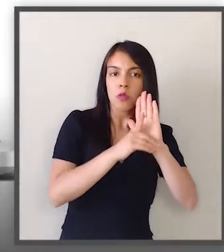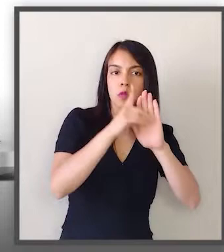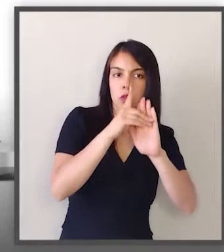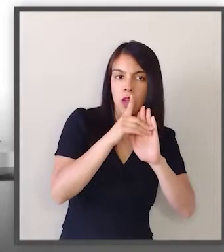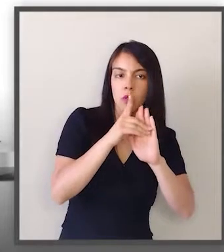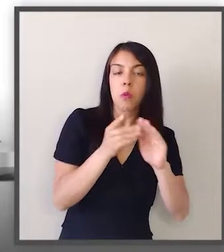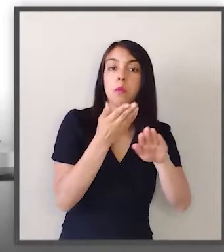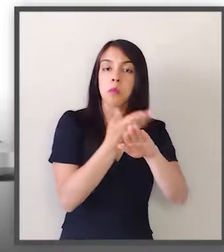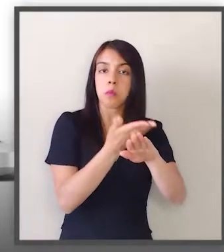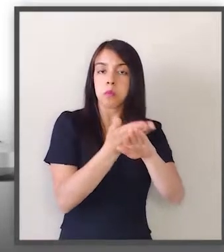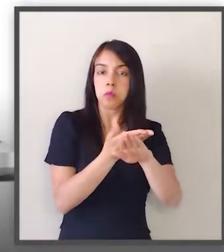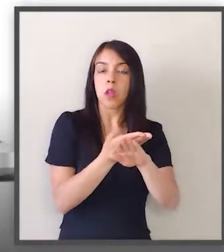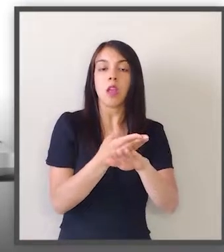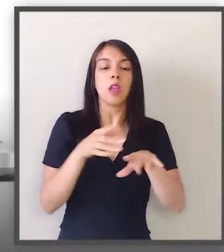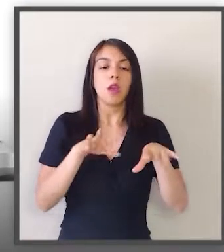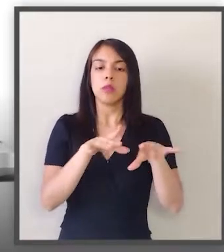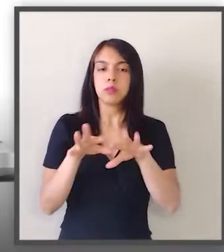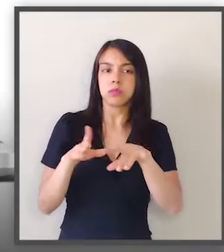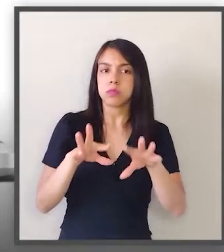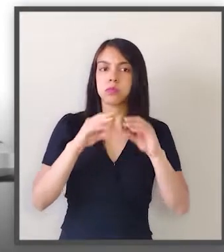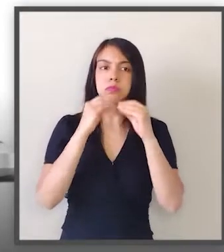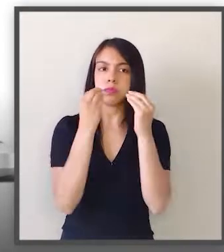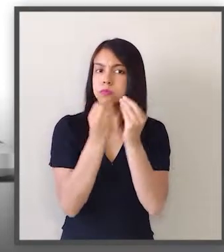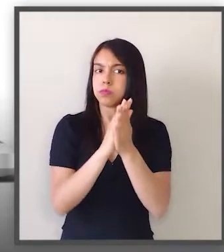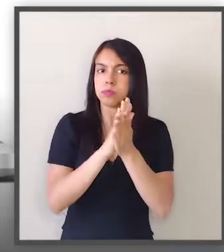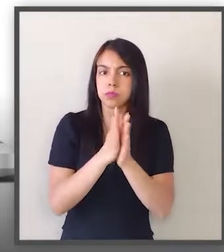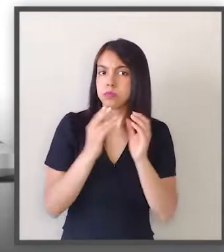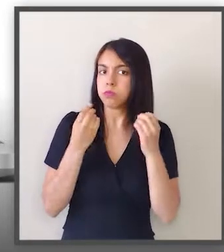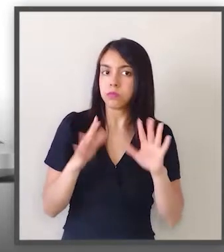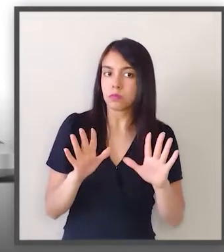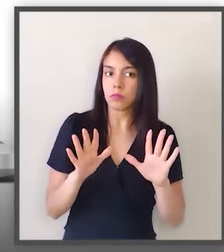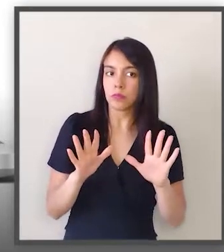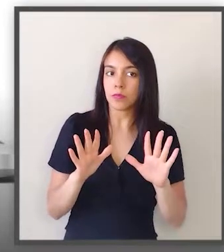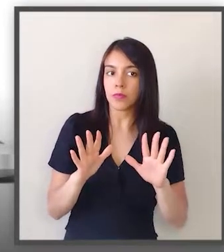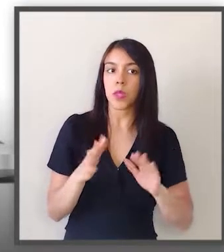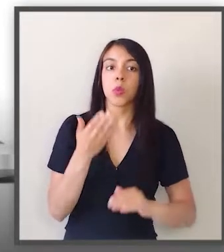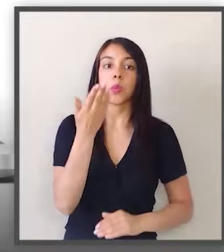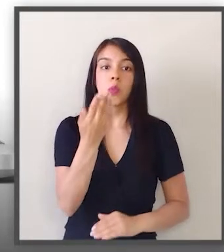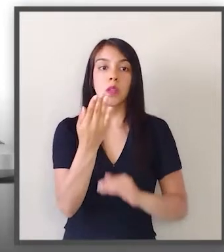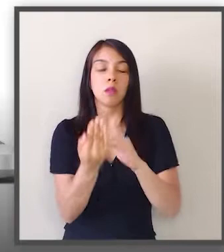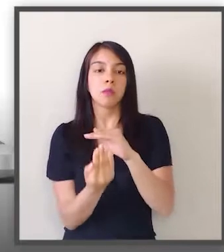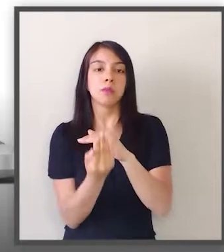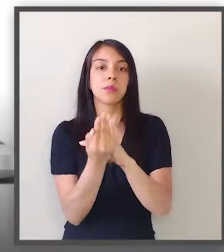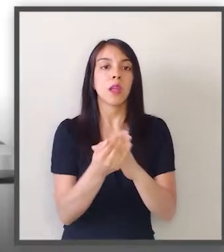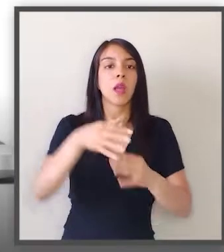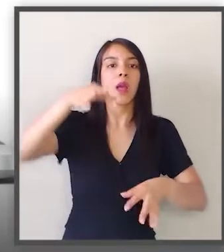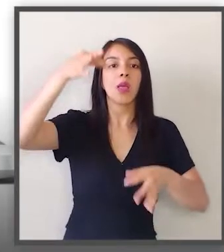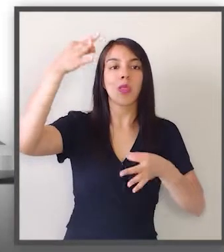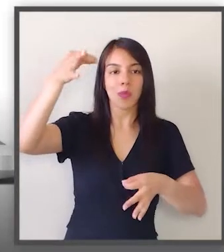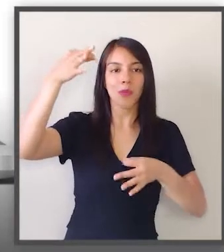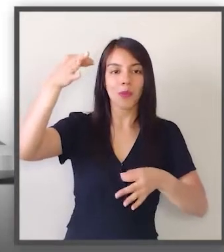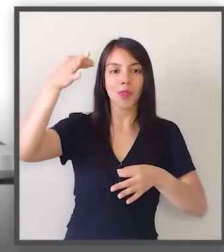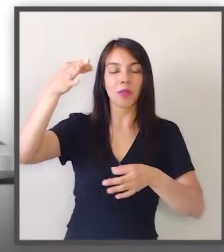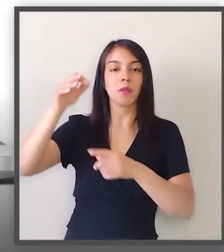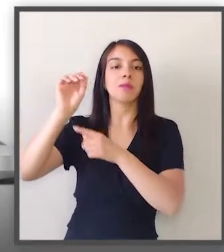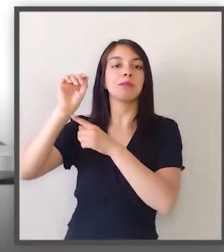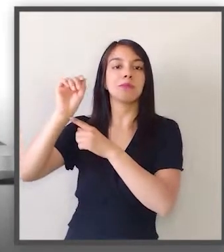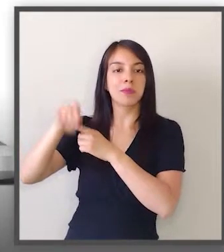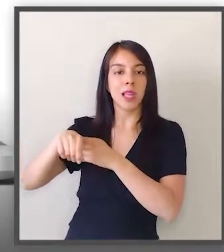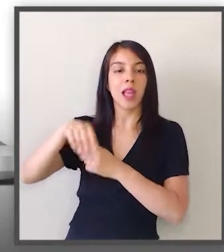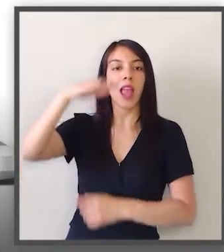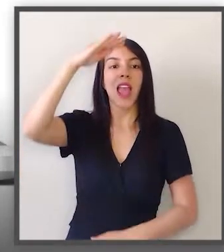Al completar todos los datos solicitados, deberá adjuntar documentos que acrediten su experiencia laboral: certificado de